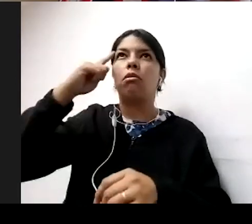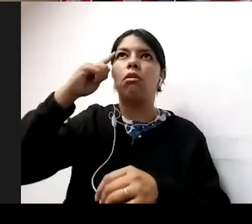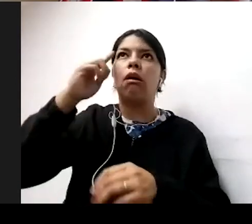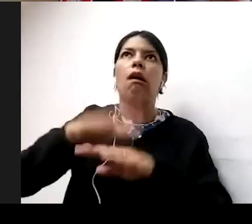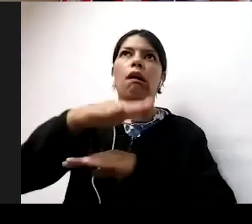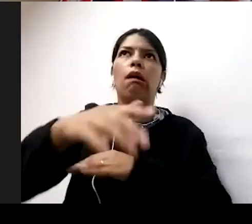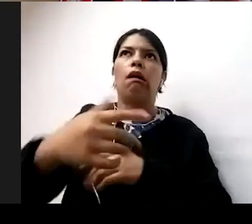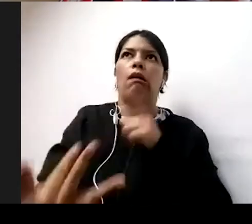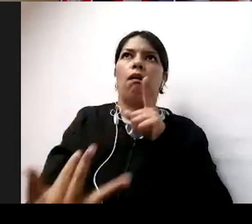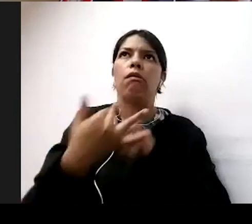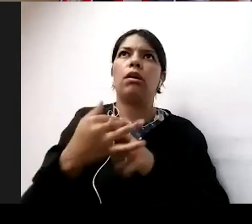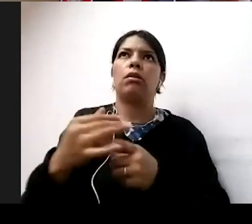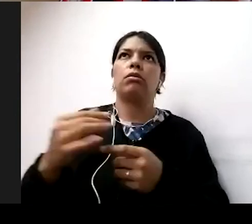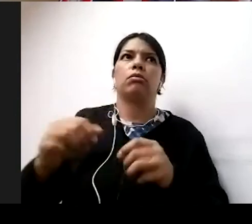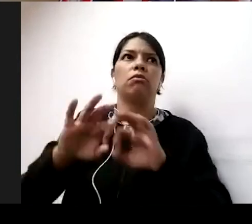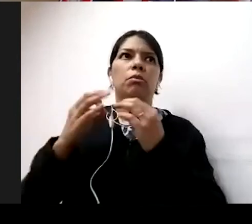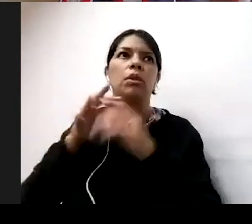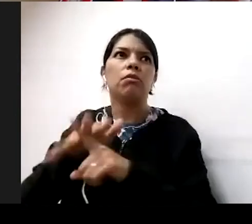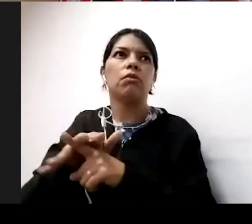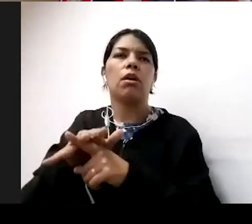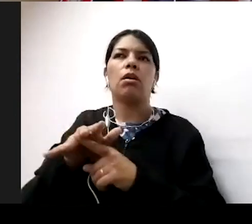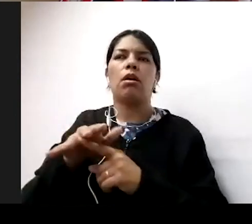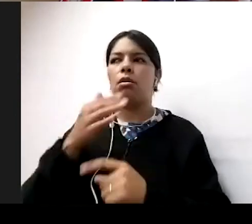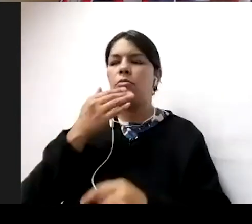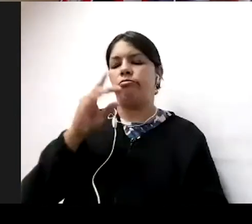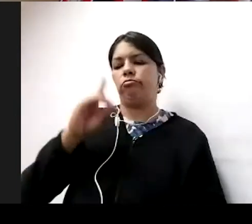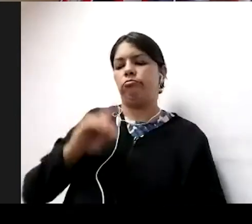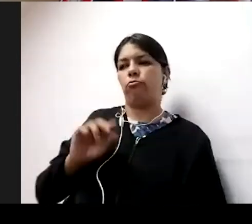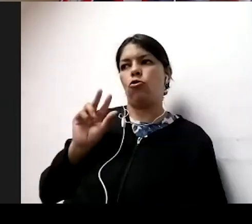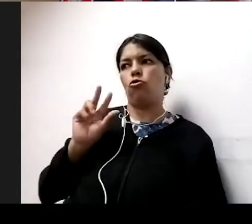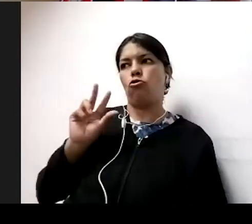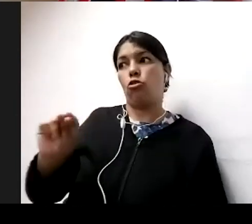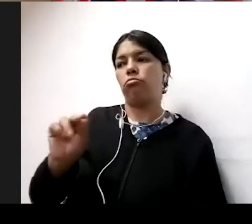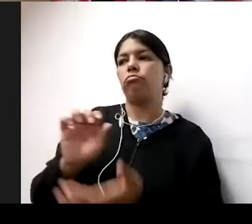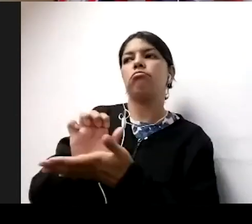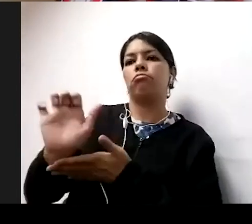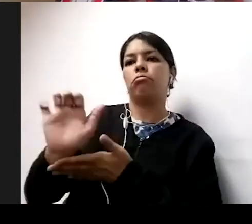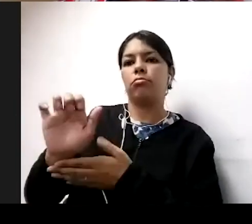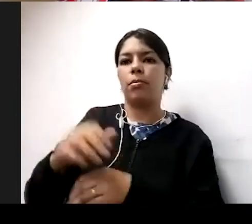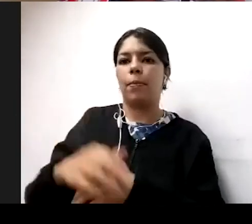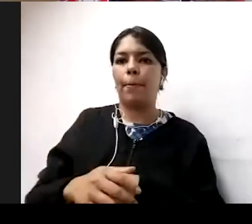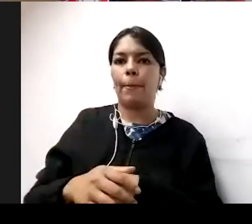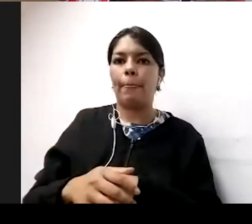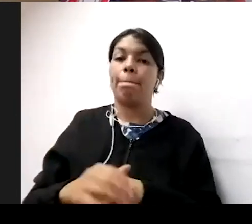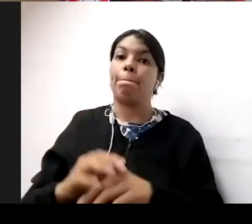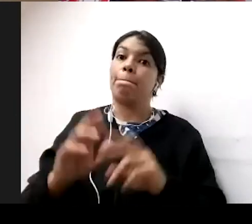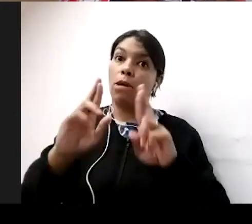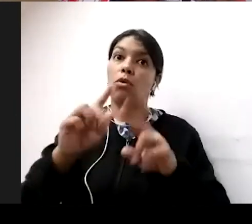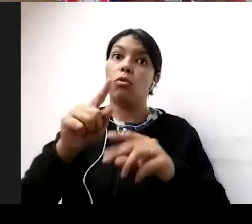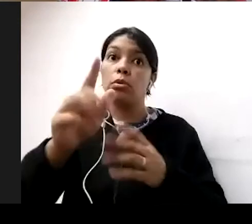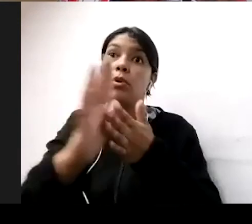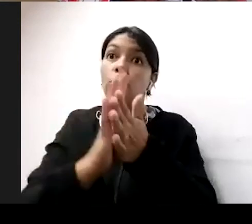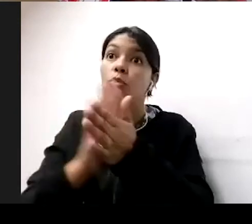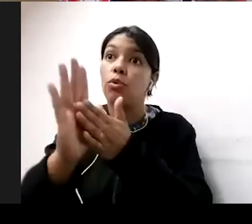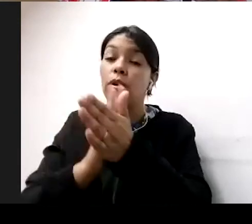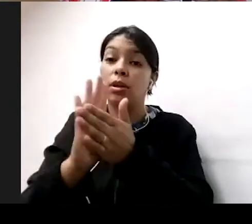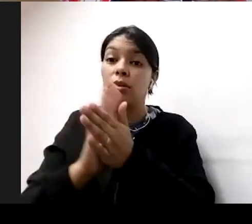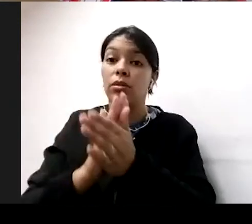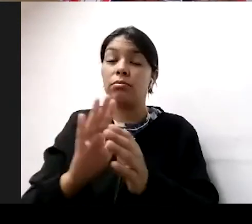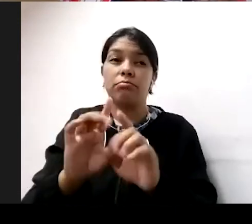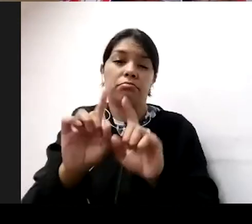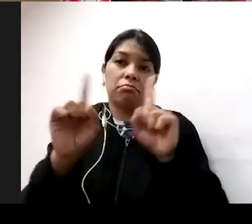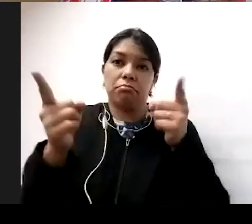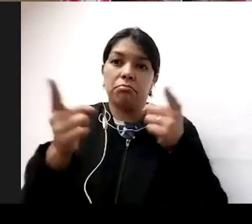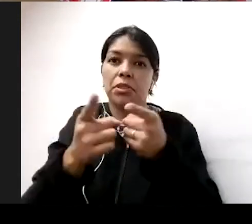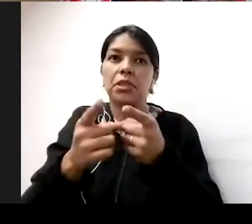estoy tomando una decisión y lo puedo evitar. Así que queremos escuchar sus historias en una breve, corta